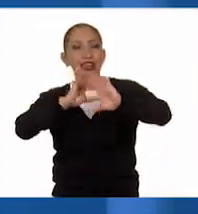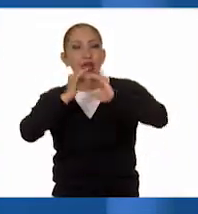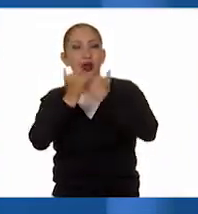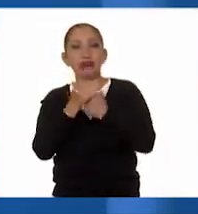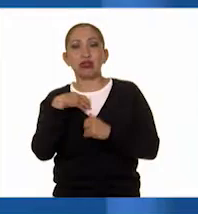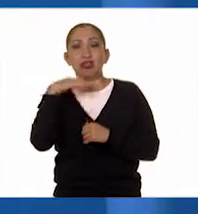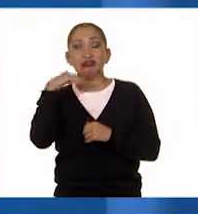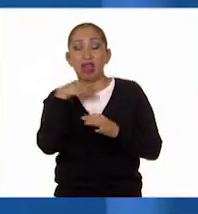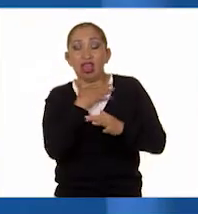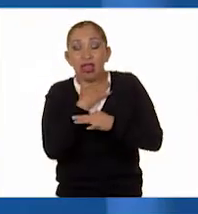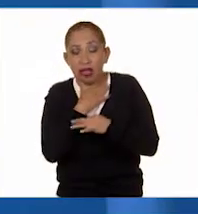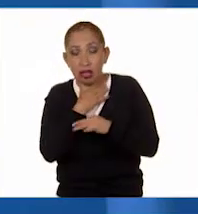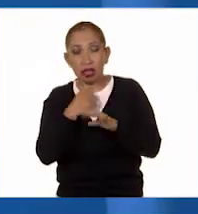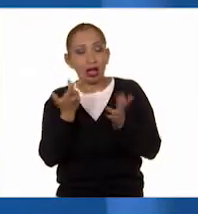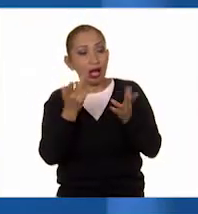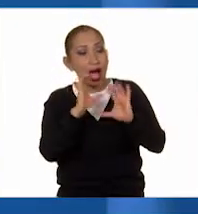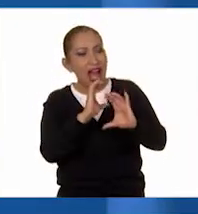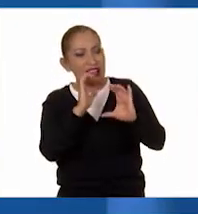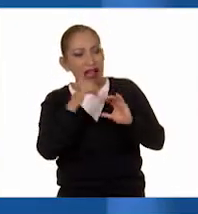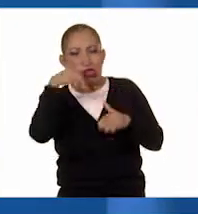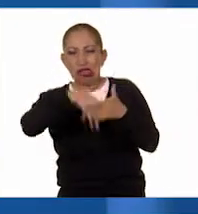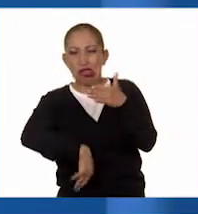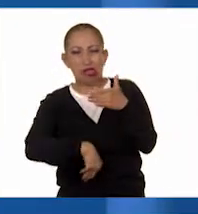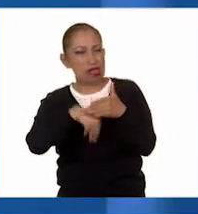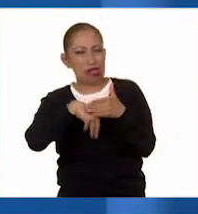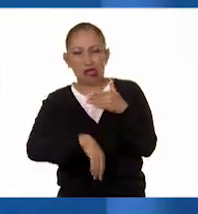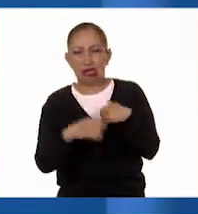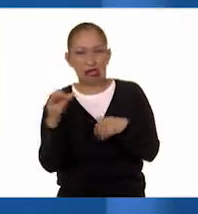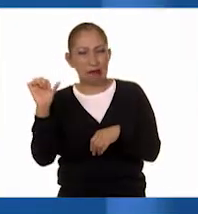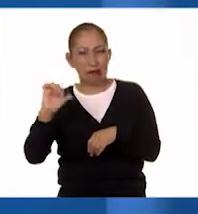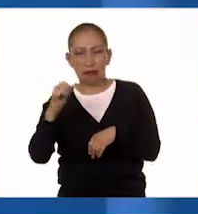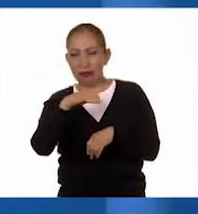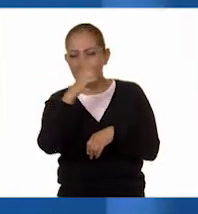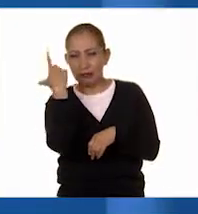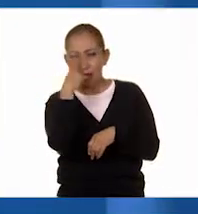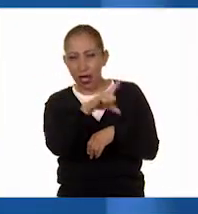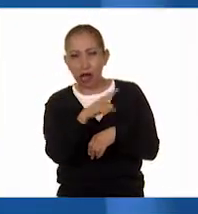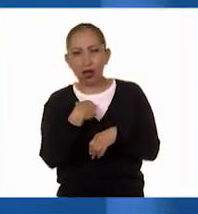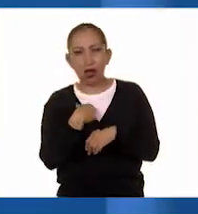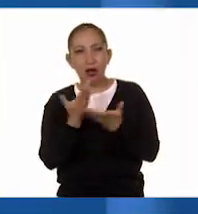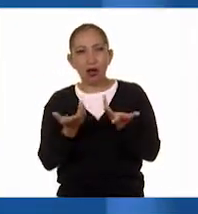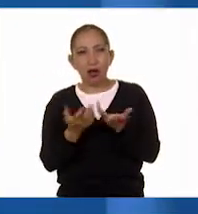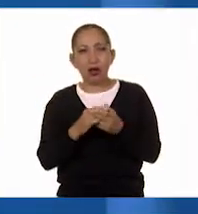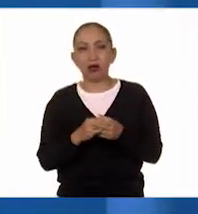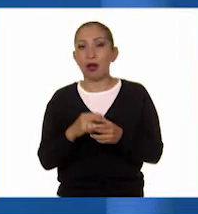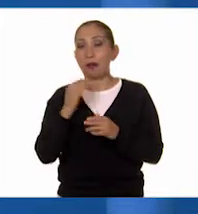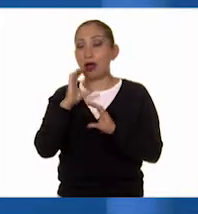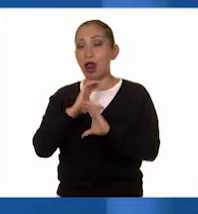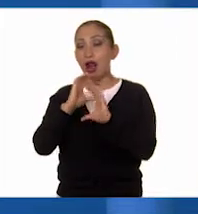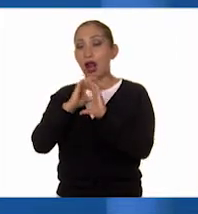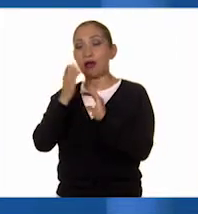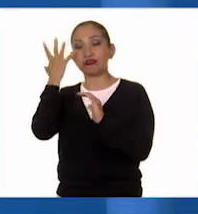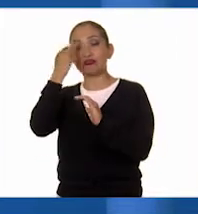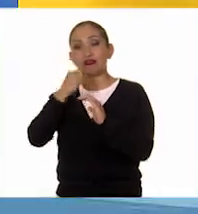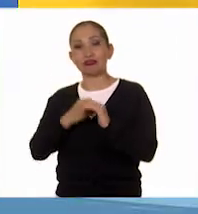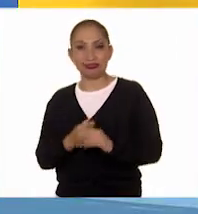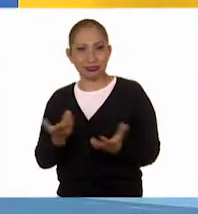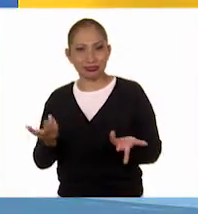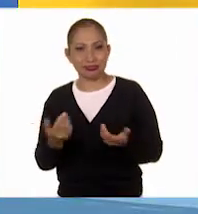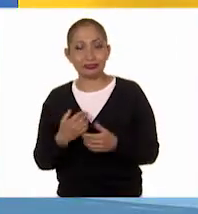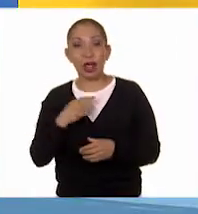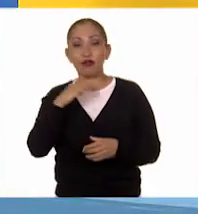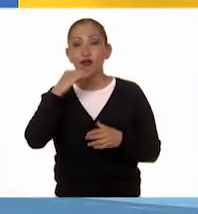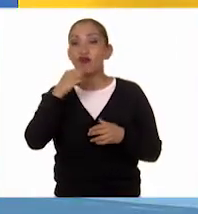de tono y le dicen, ¡cantas desentonada! O lo contrario, ¡cantas entonada! Como yo, claramente. Muy bien,